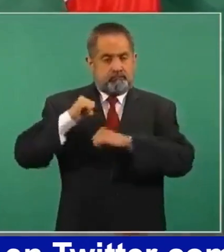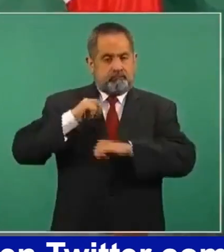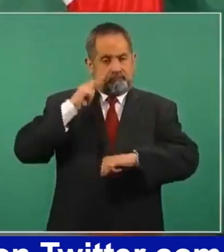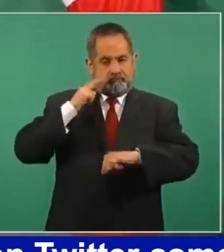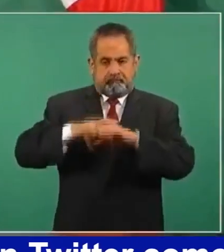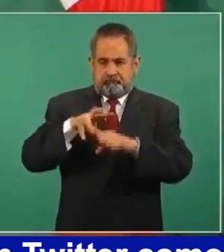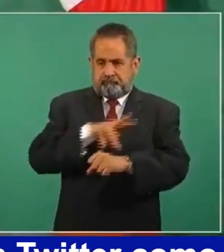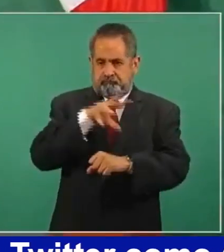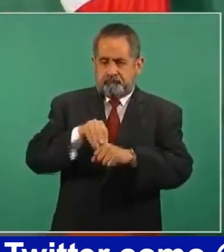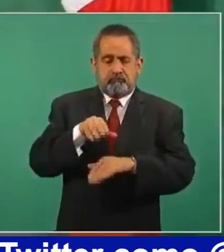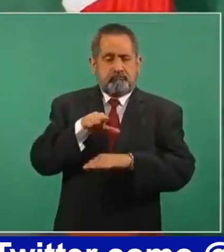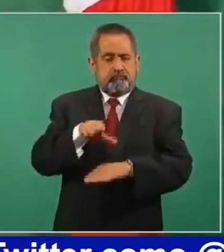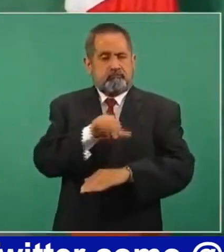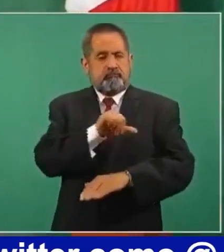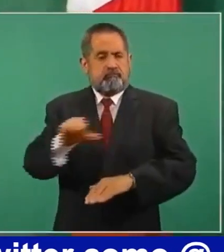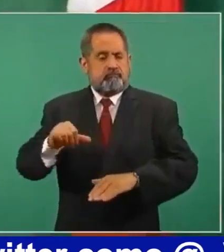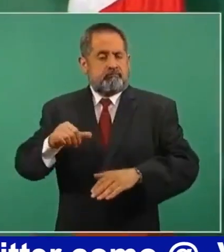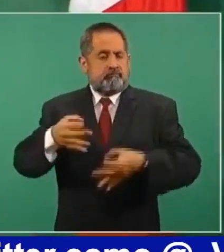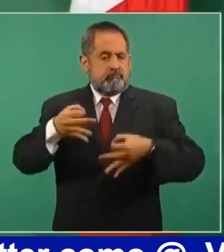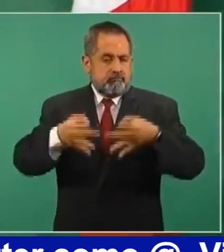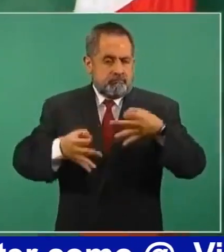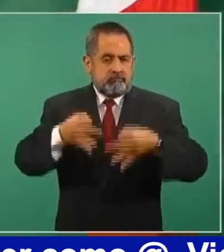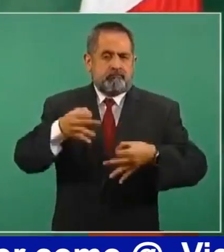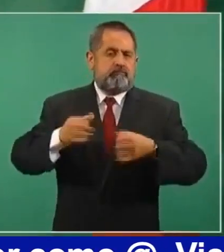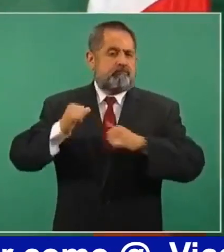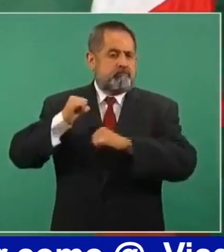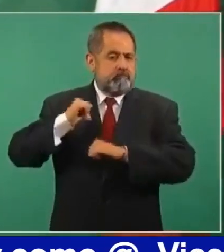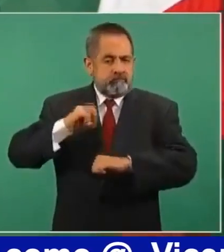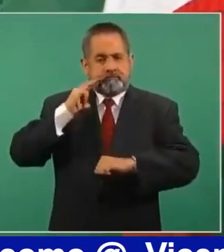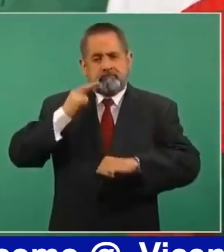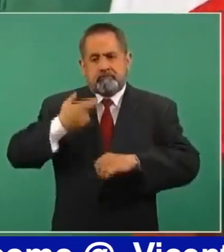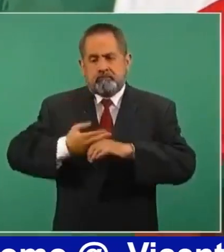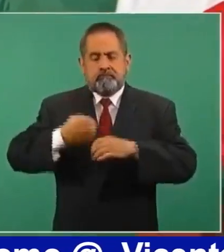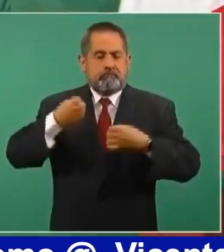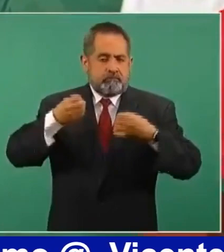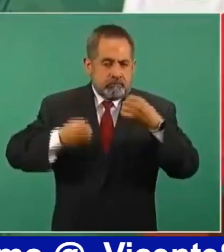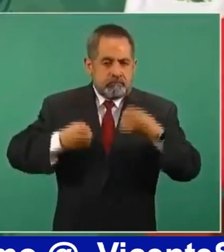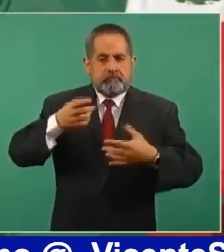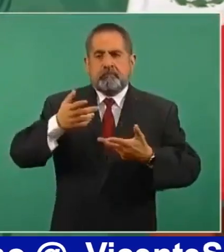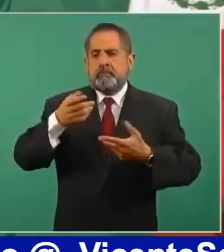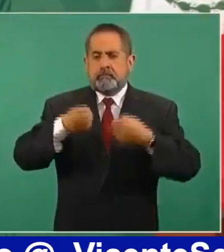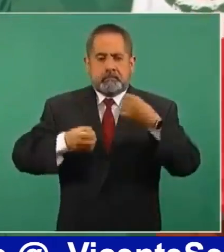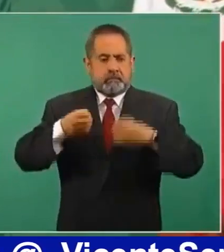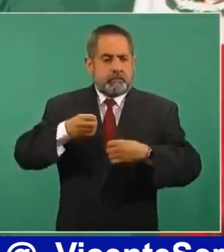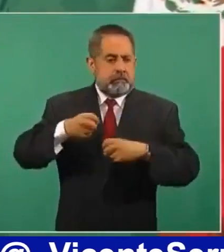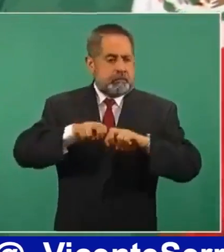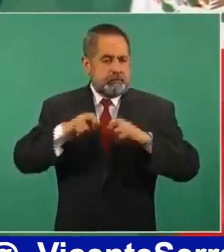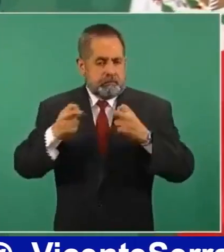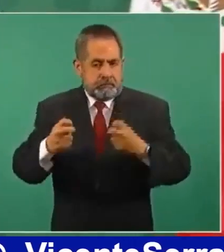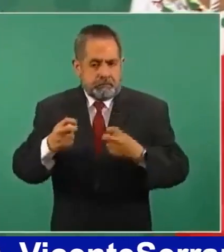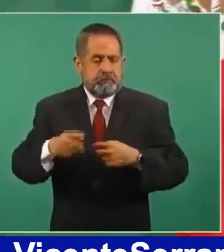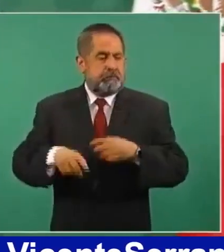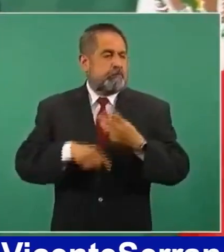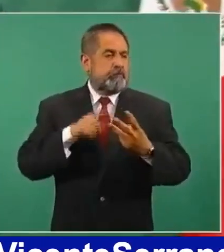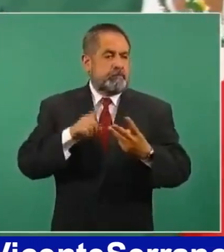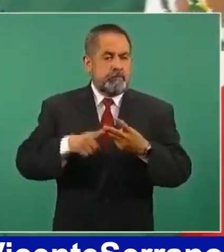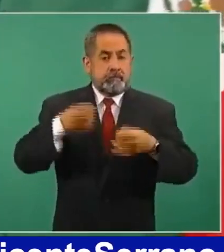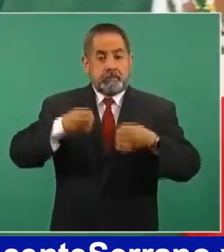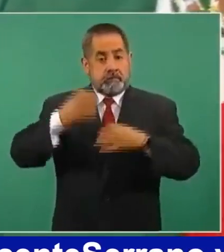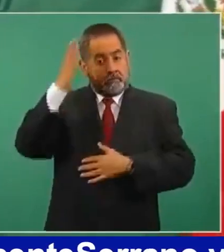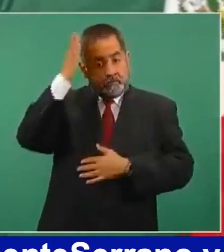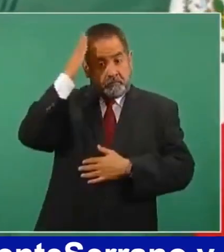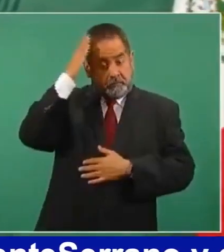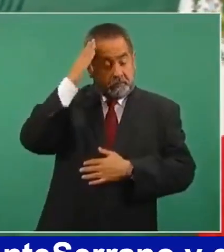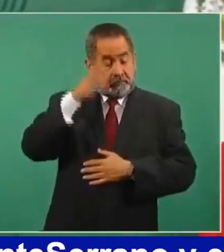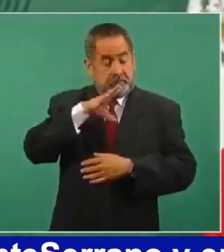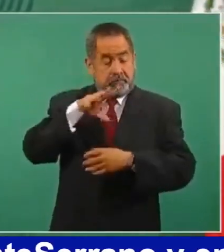judicial que tiene que ver con jueces, con magistrados, con los ministros de la